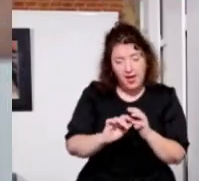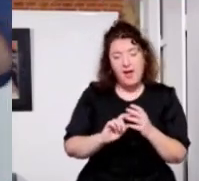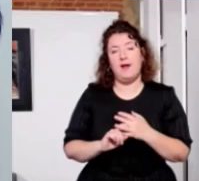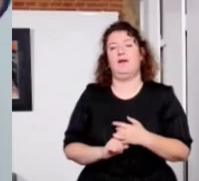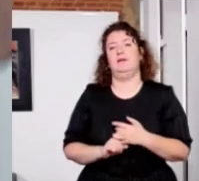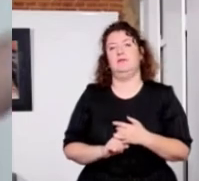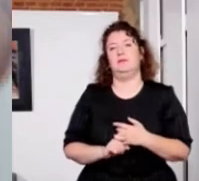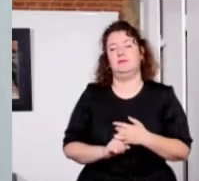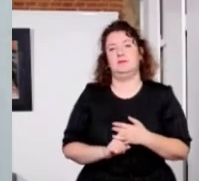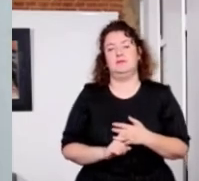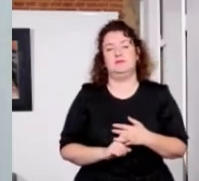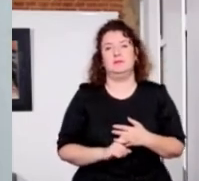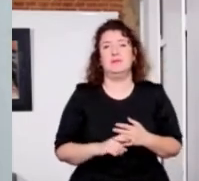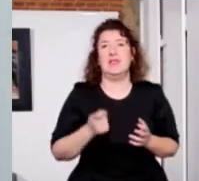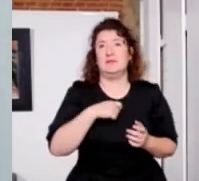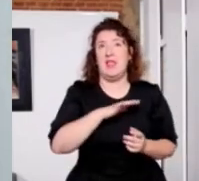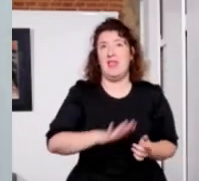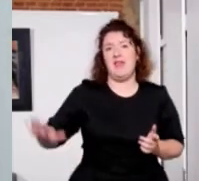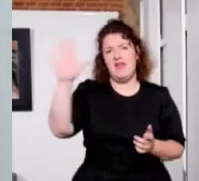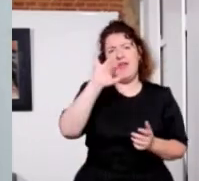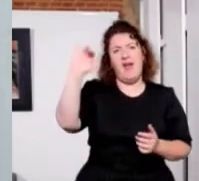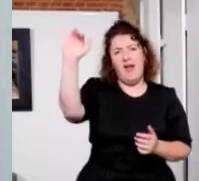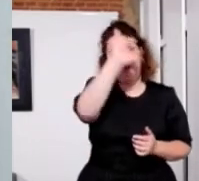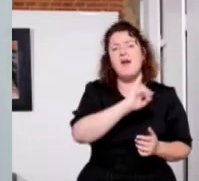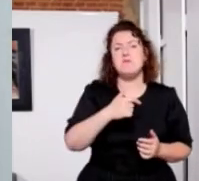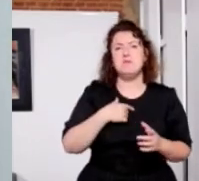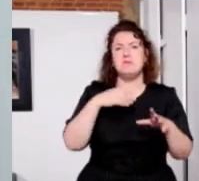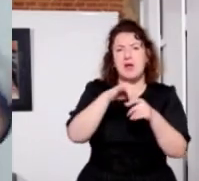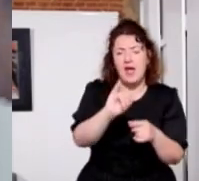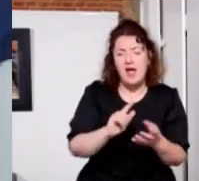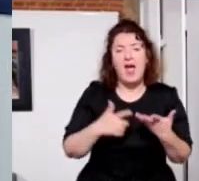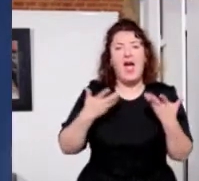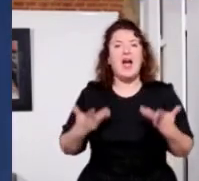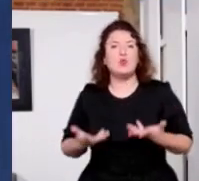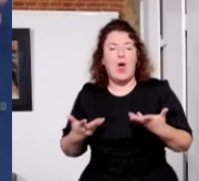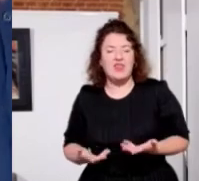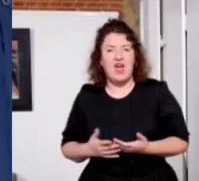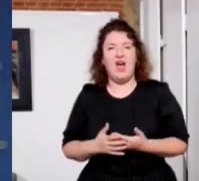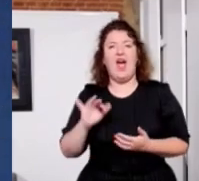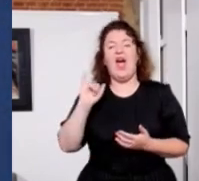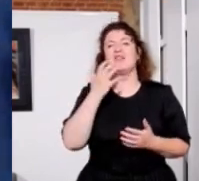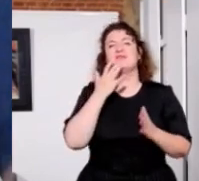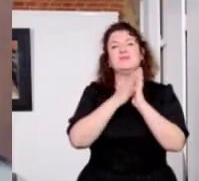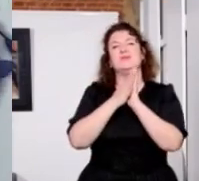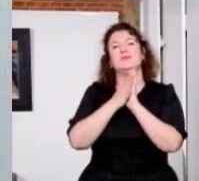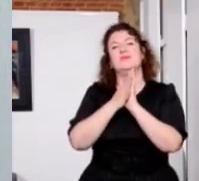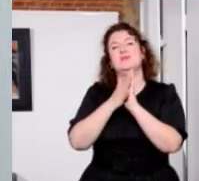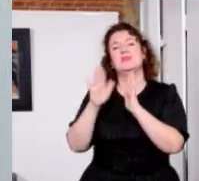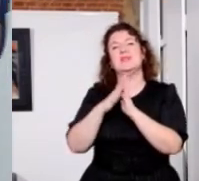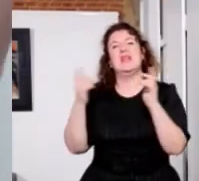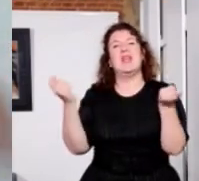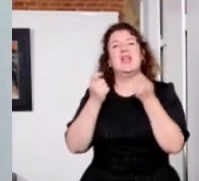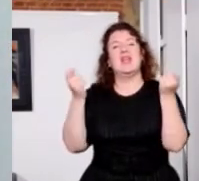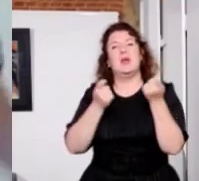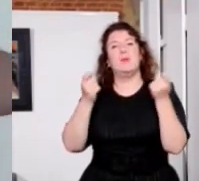que se hacen en diferentes sitios del territorio español. Ya tenemos actualidad, tenemos un kiosco con los principales boletines